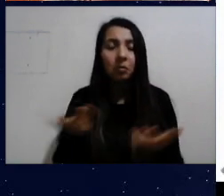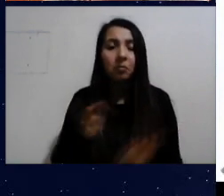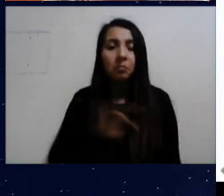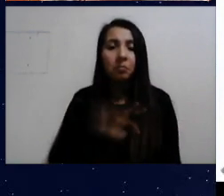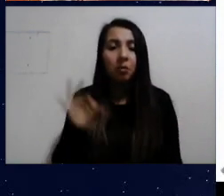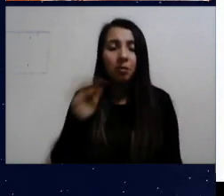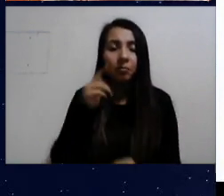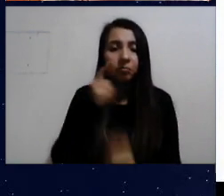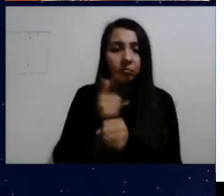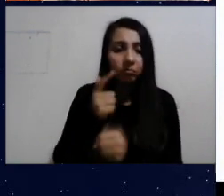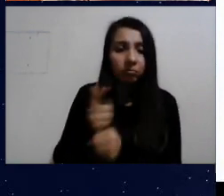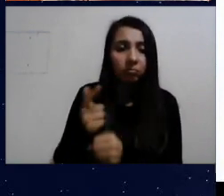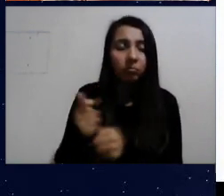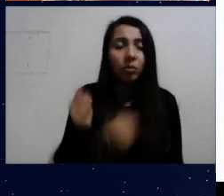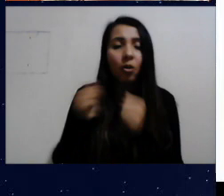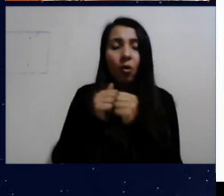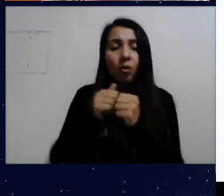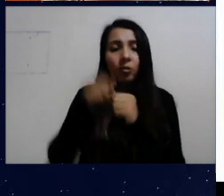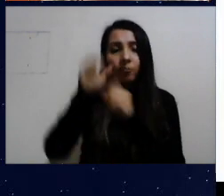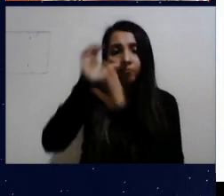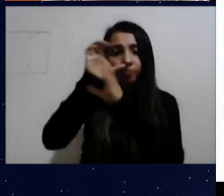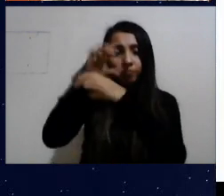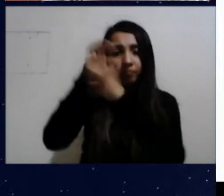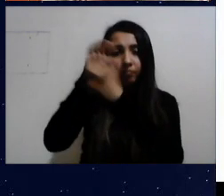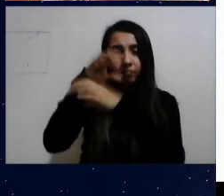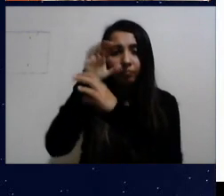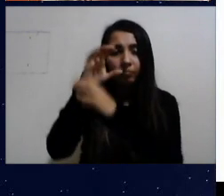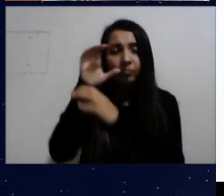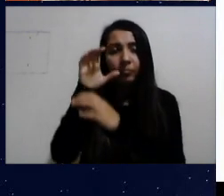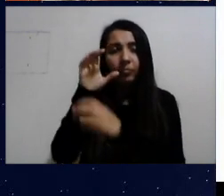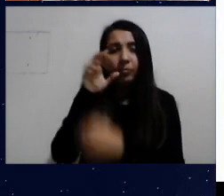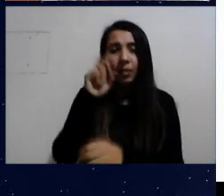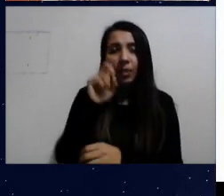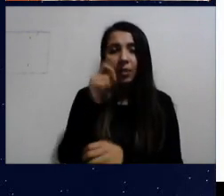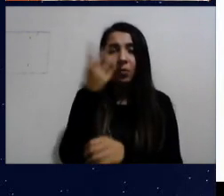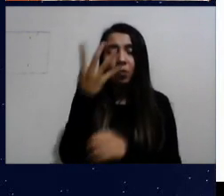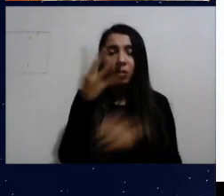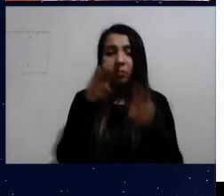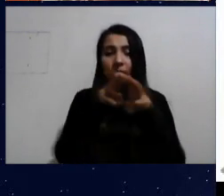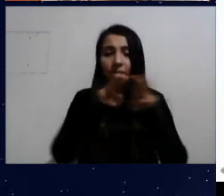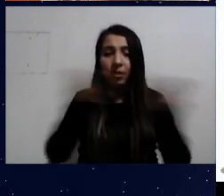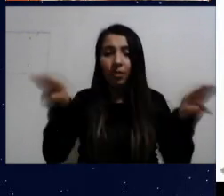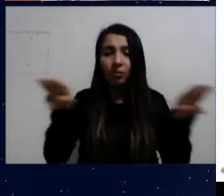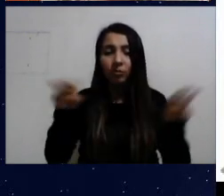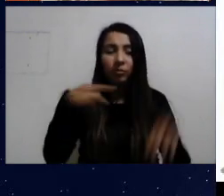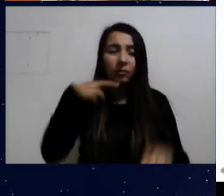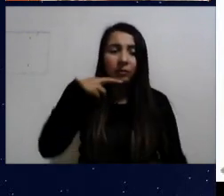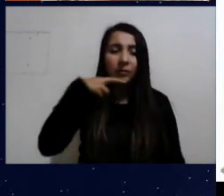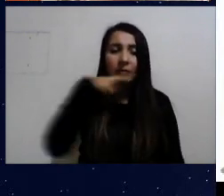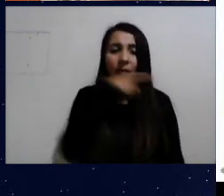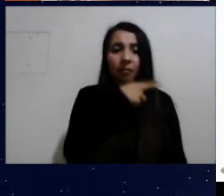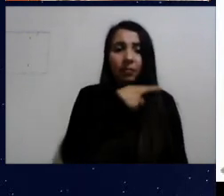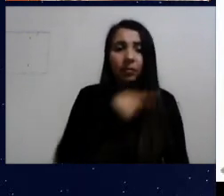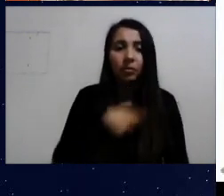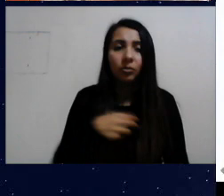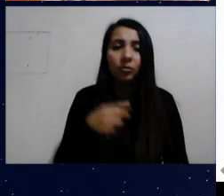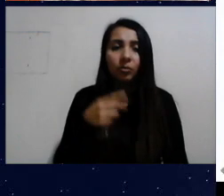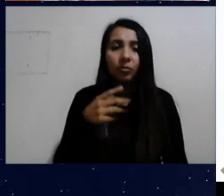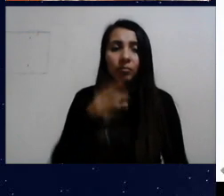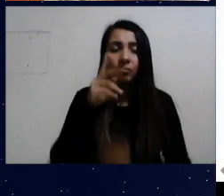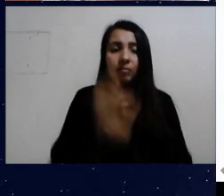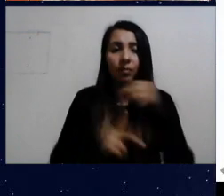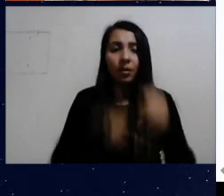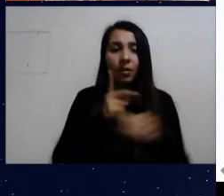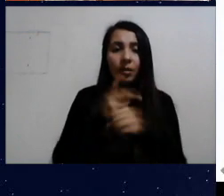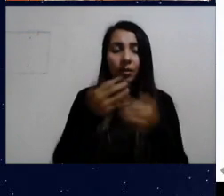un telescopio de 4 metros muy rápidamente un planeta como la Tierra orbitando una estrella